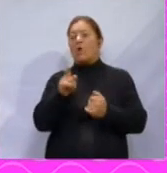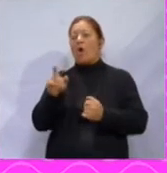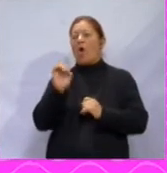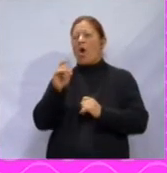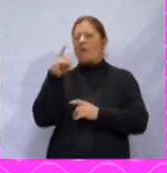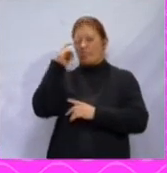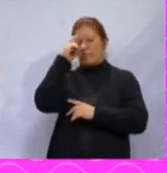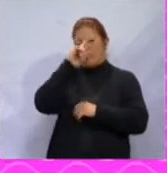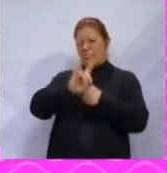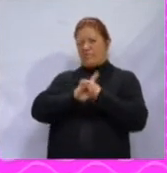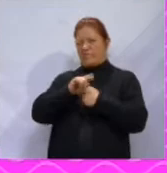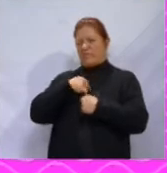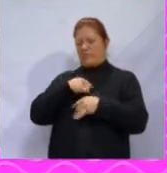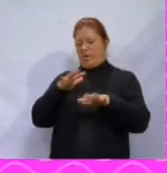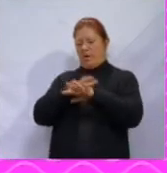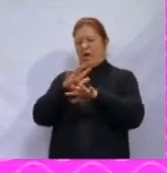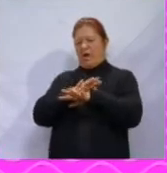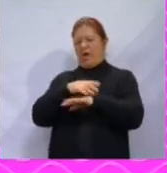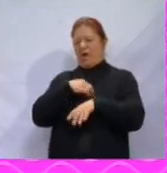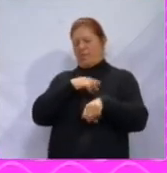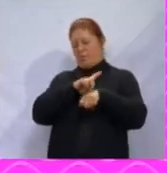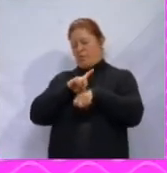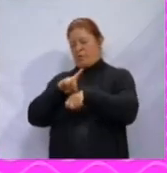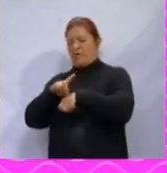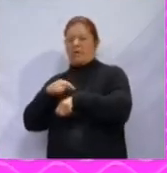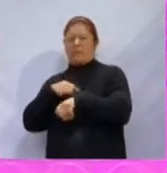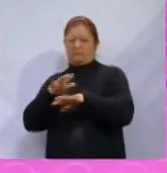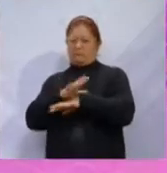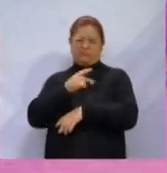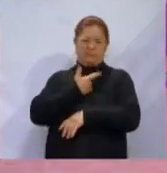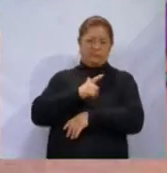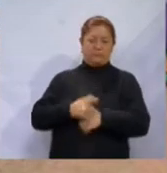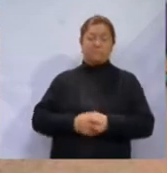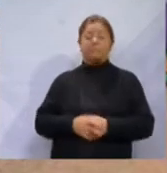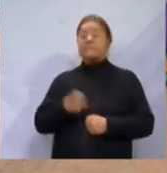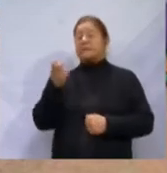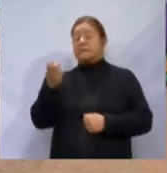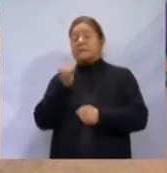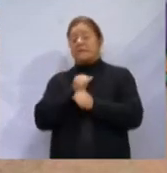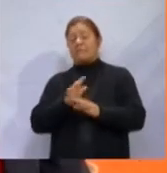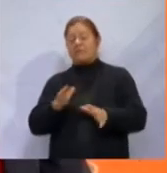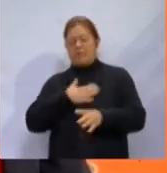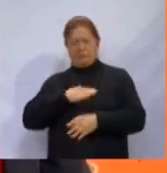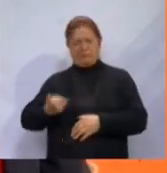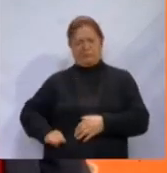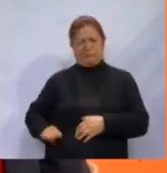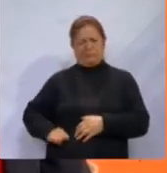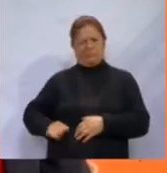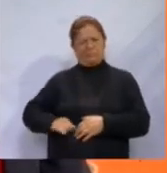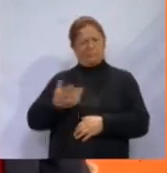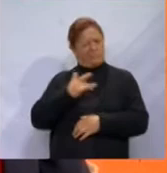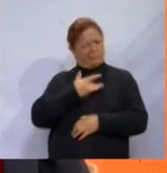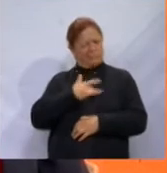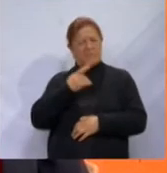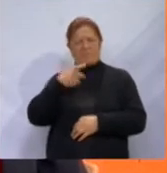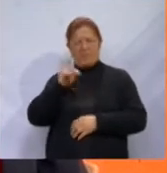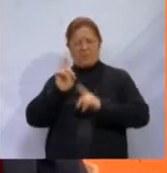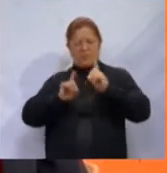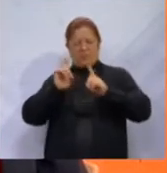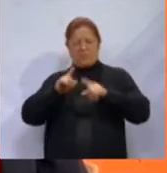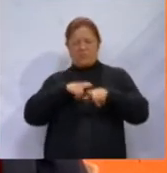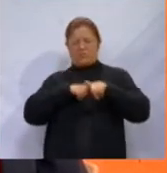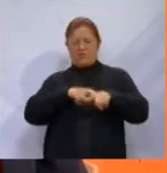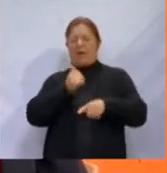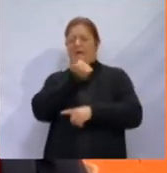aceptar cambios en sus rutinas. Esta información que me diste me parece muy interesante, pero aún tengo dudas acerca